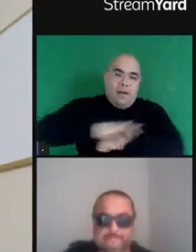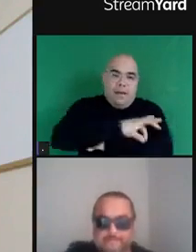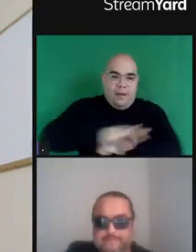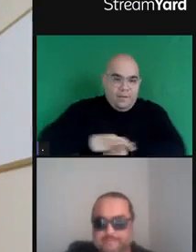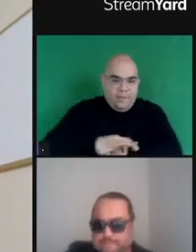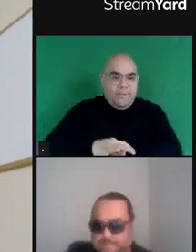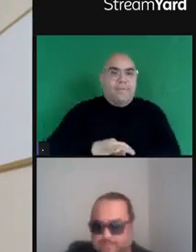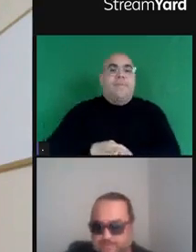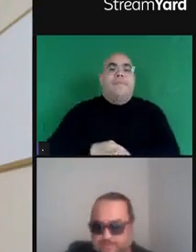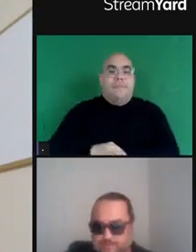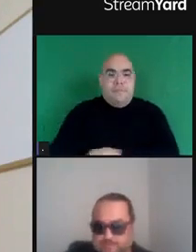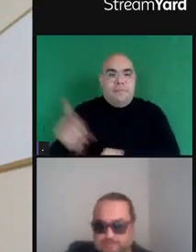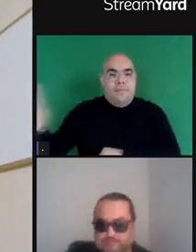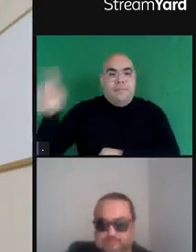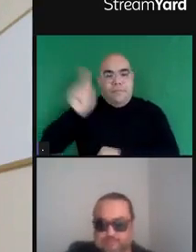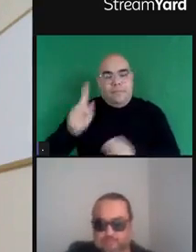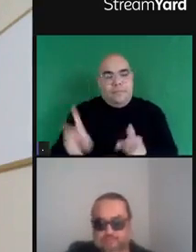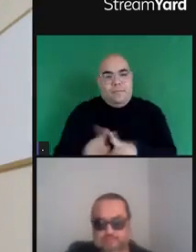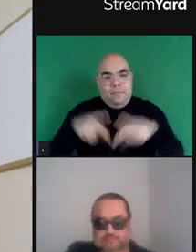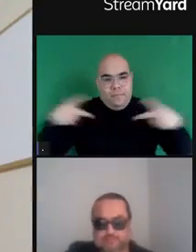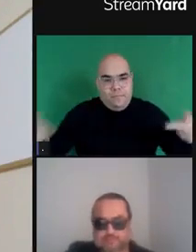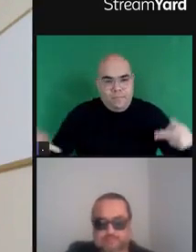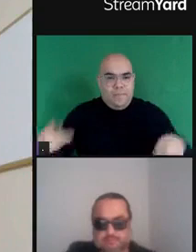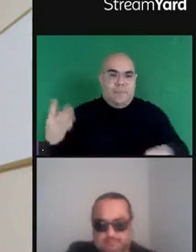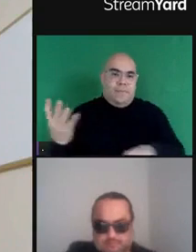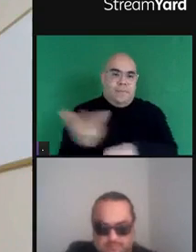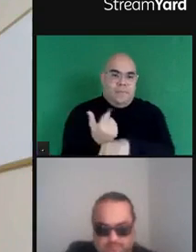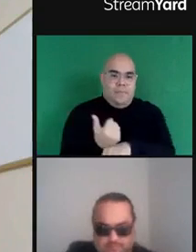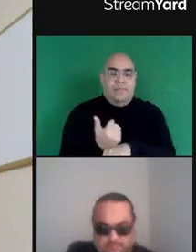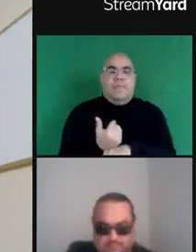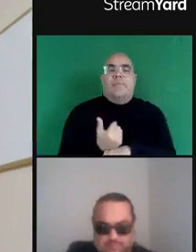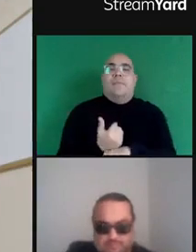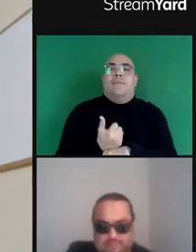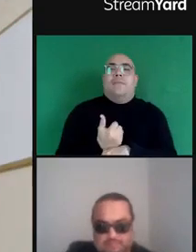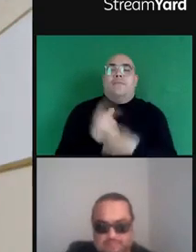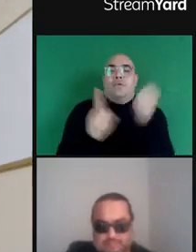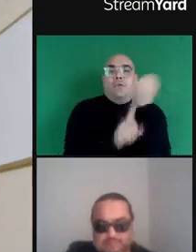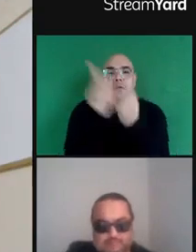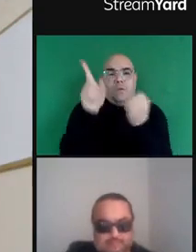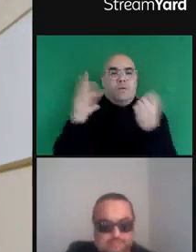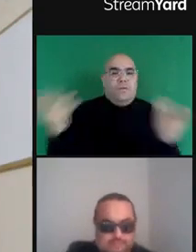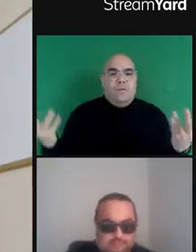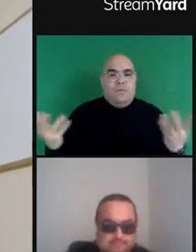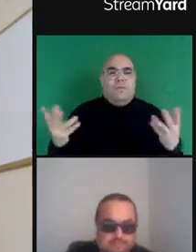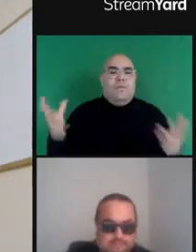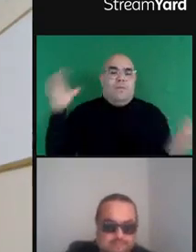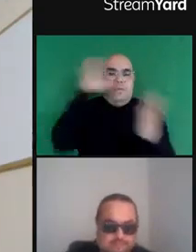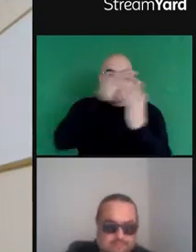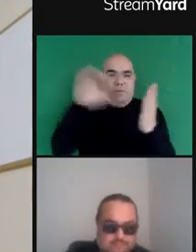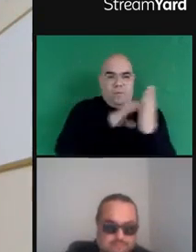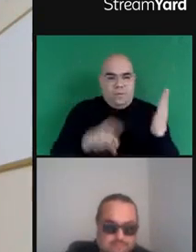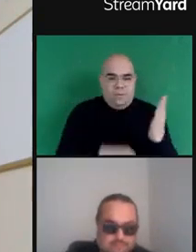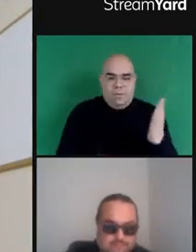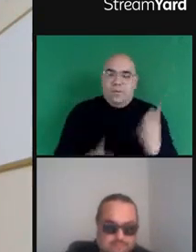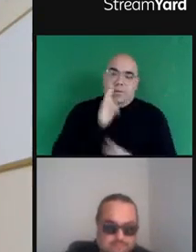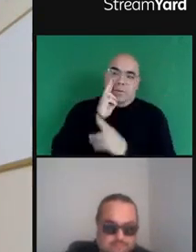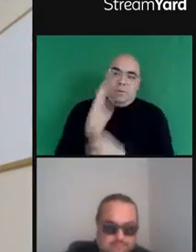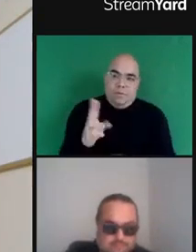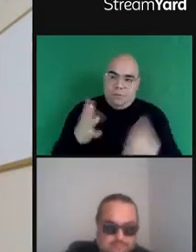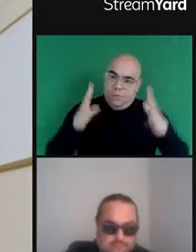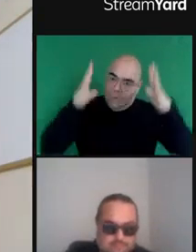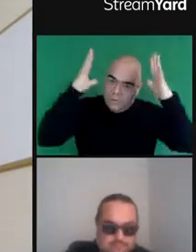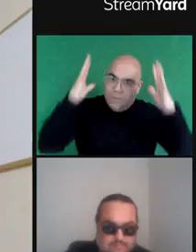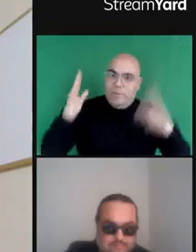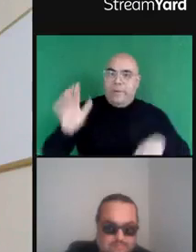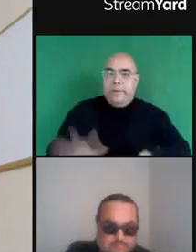del periódico Arte Contemporáneo White Box, Galería Impresa, con múltiples reconocimientos entre